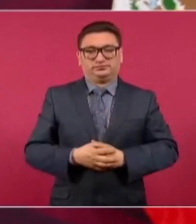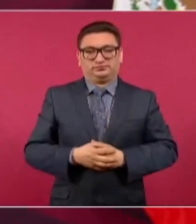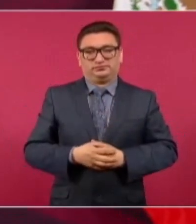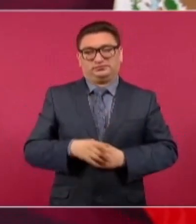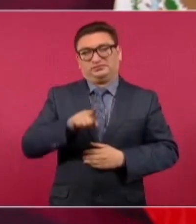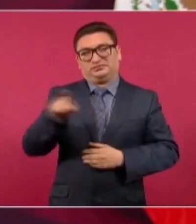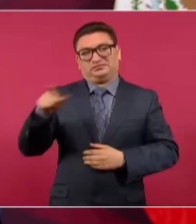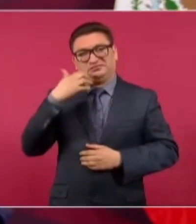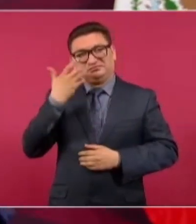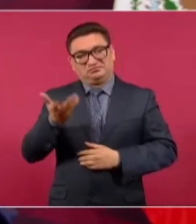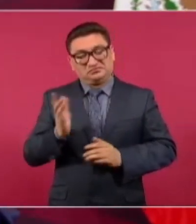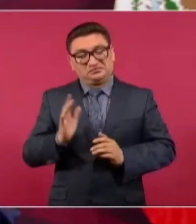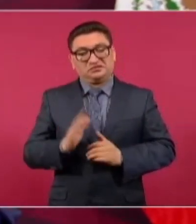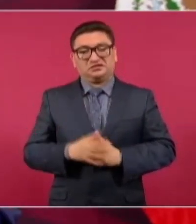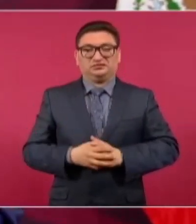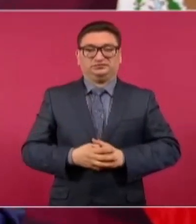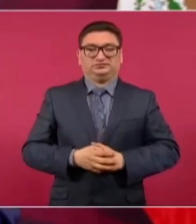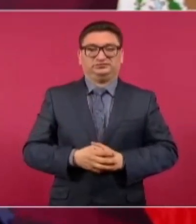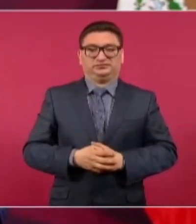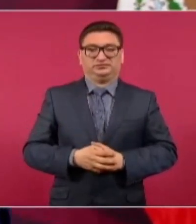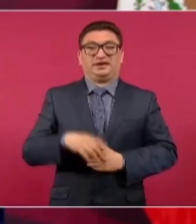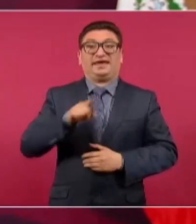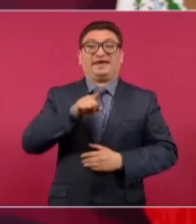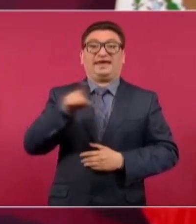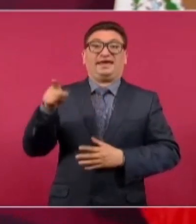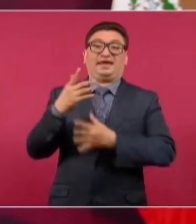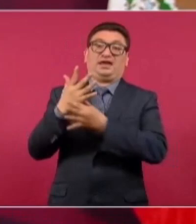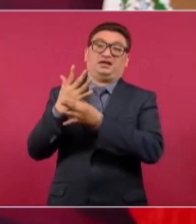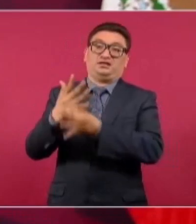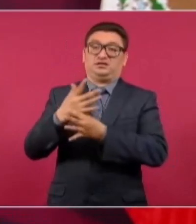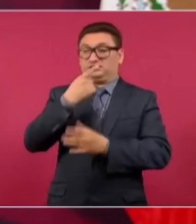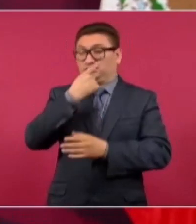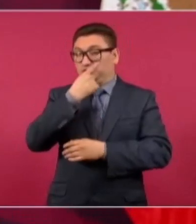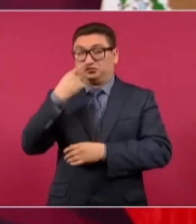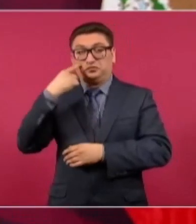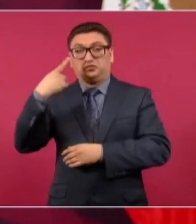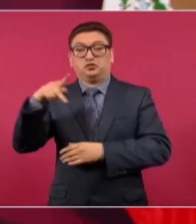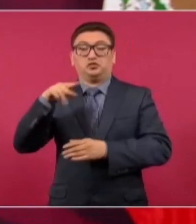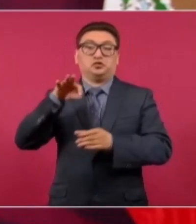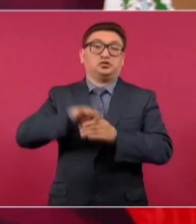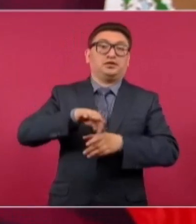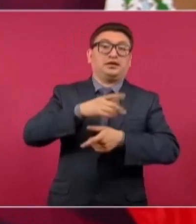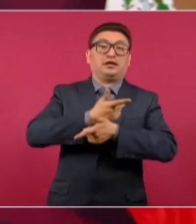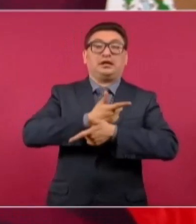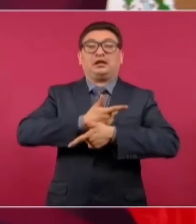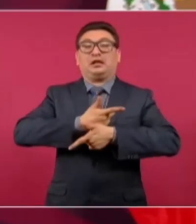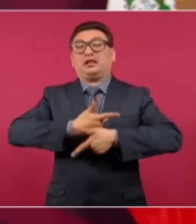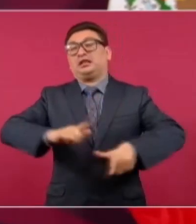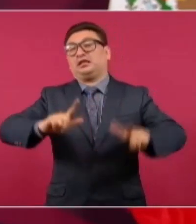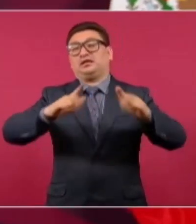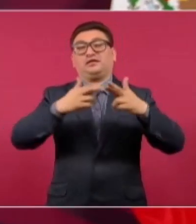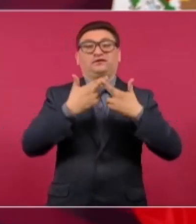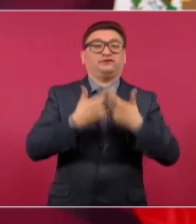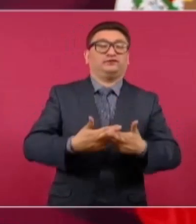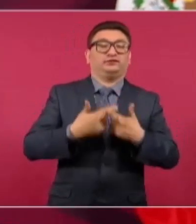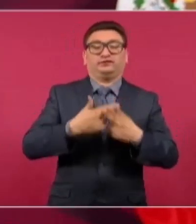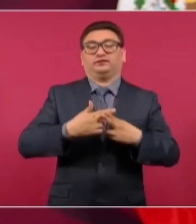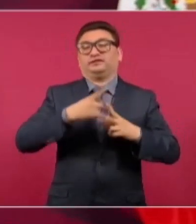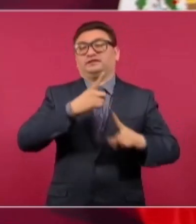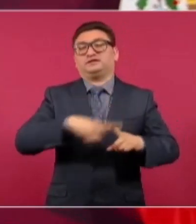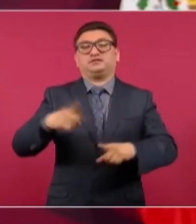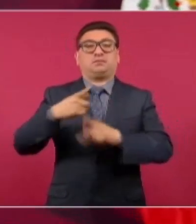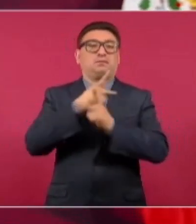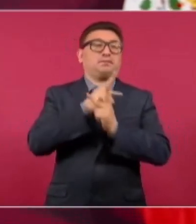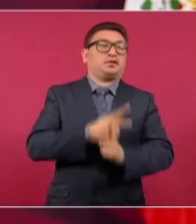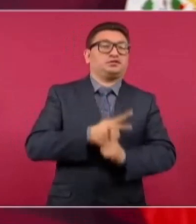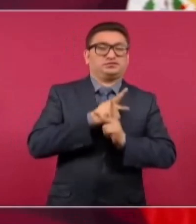Eso sí, hablan de democracia, de libertades, de pluralidad, de tolerancia,